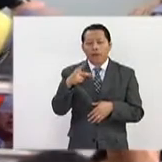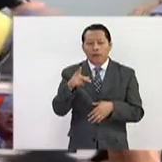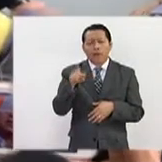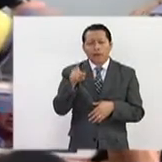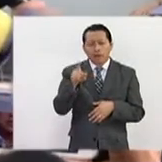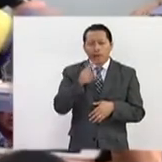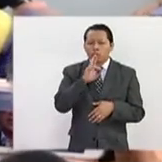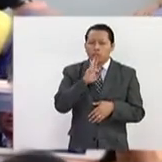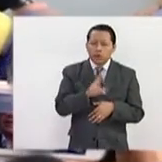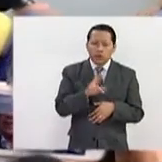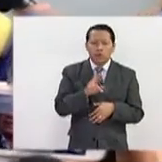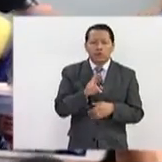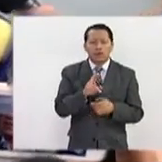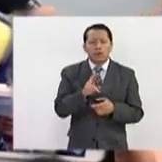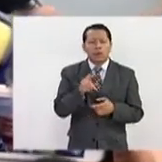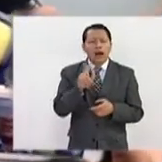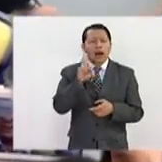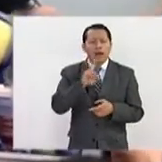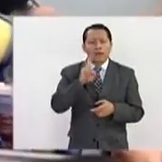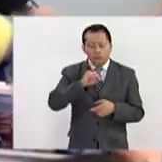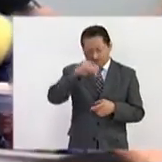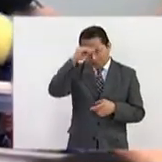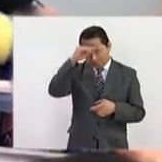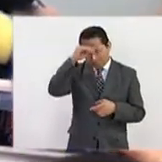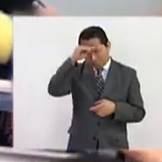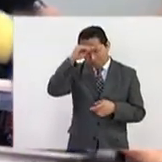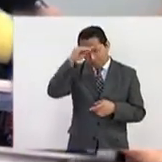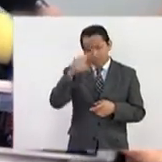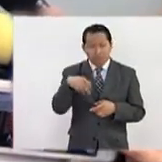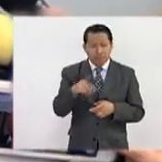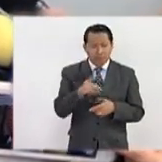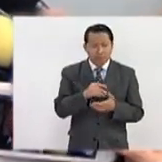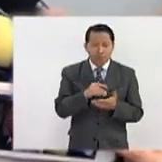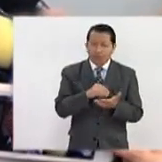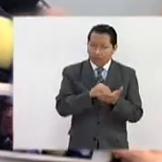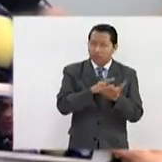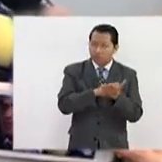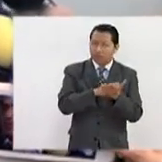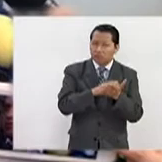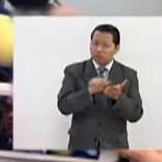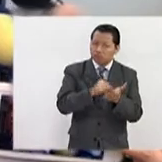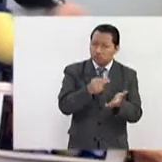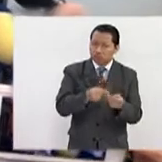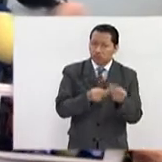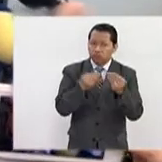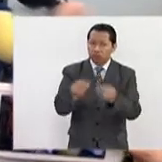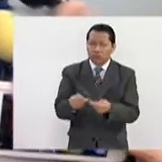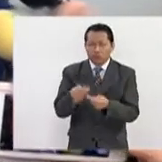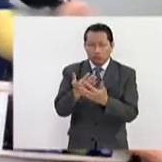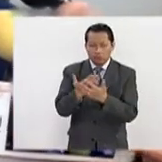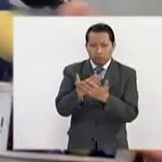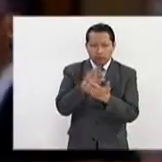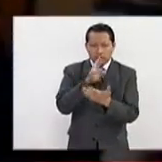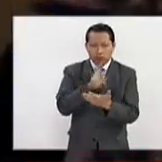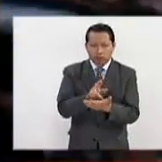ha respondido que van a considerarlo, se los vamos a dejar por escrito y evidentemente esperaremos a la brevedad la